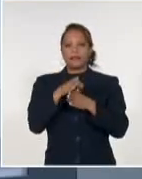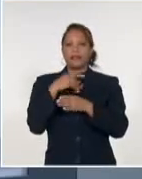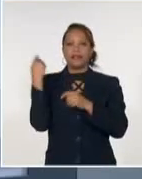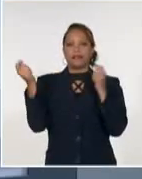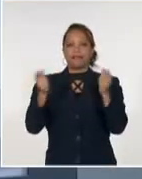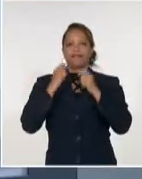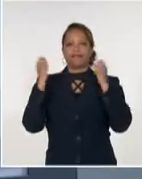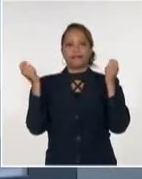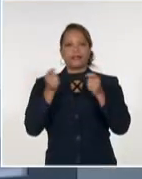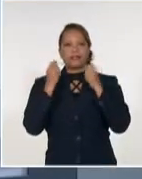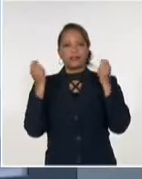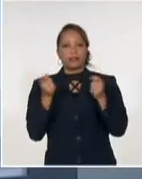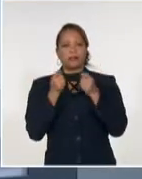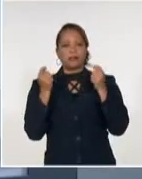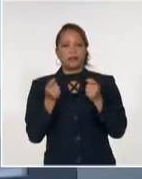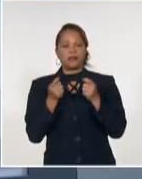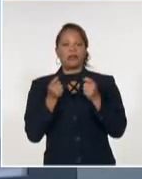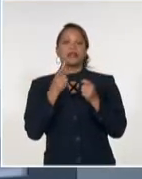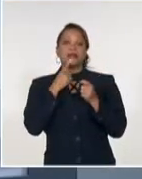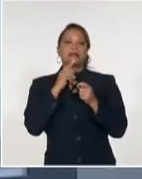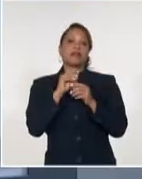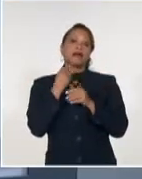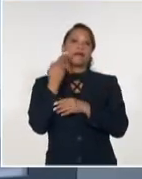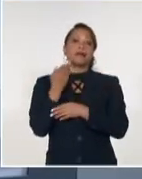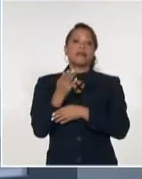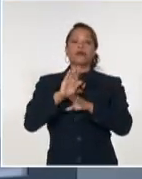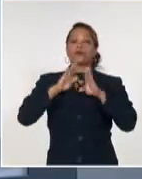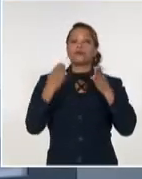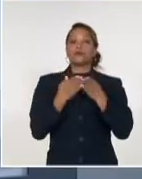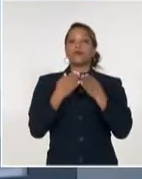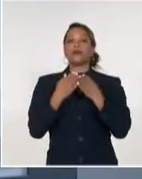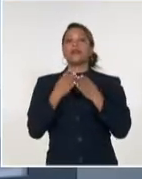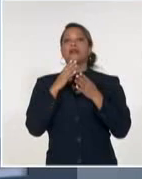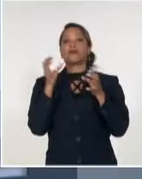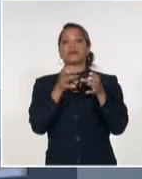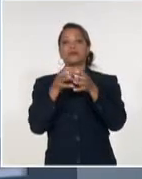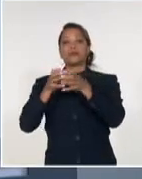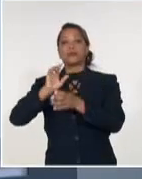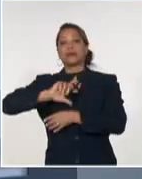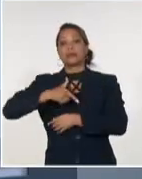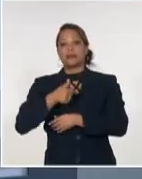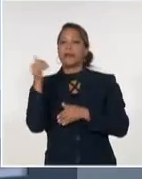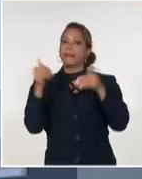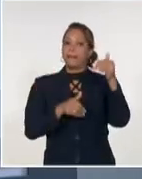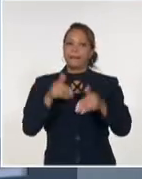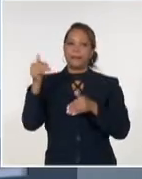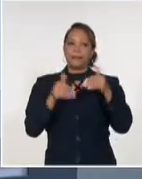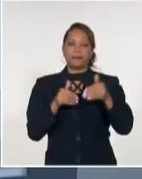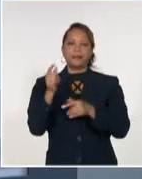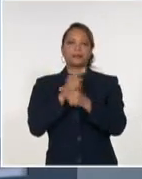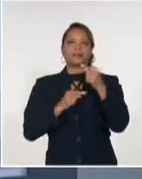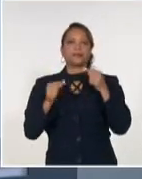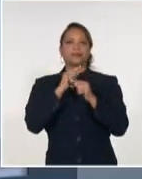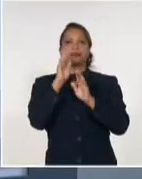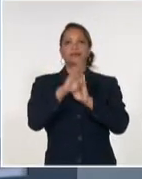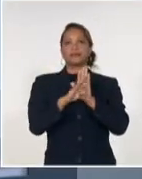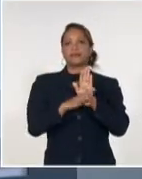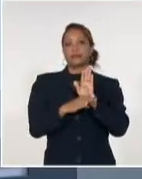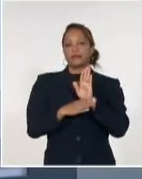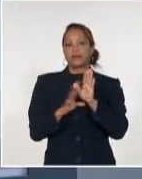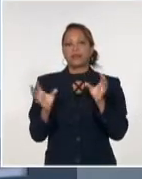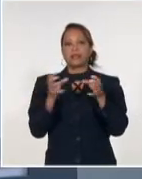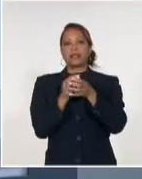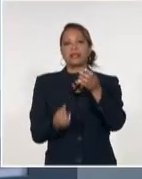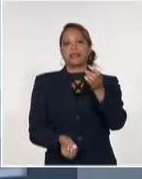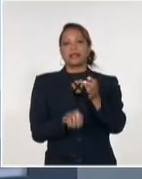ha concebido el festival para que todas las manifestaciones artísticas tengan presencia justamente en las acciones de la programación que conforman este